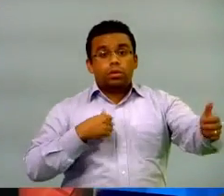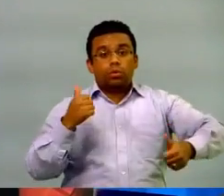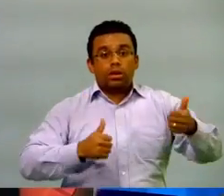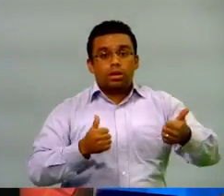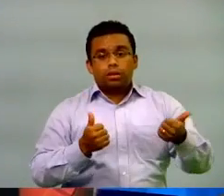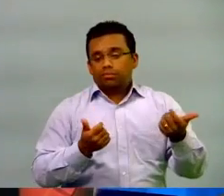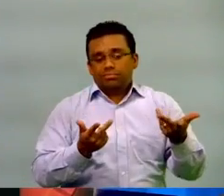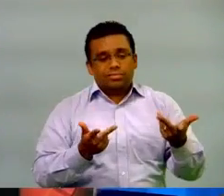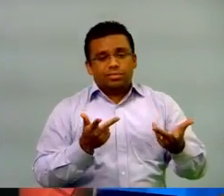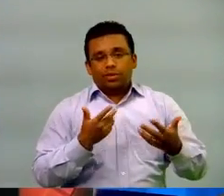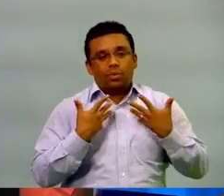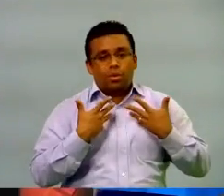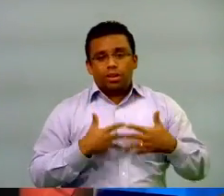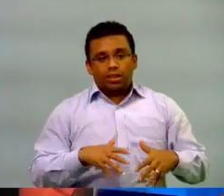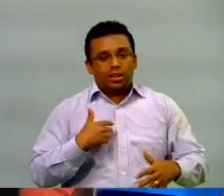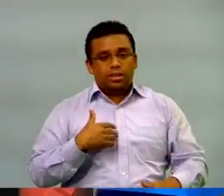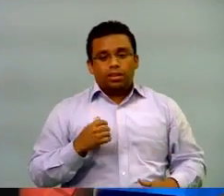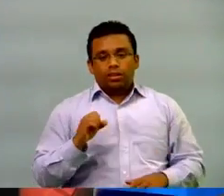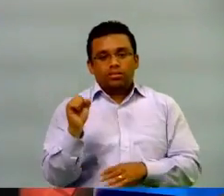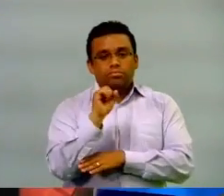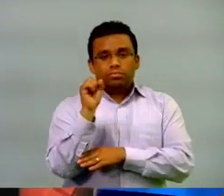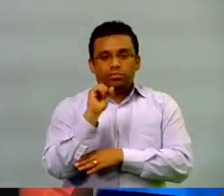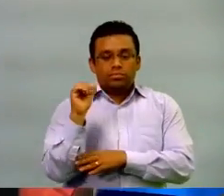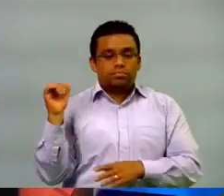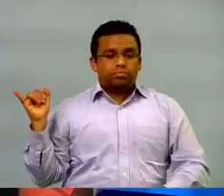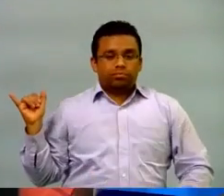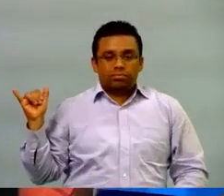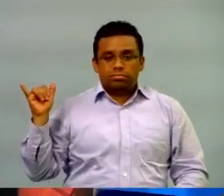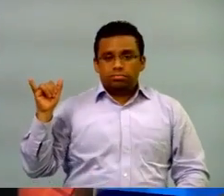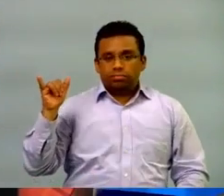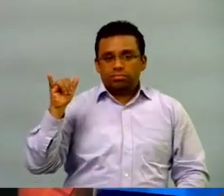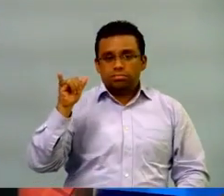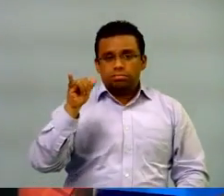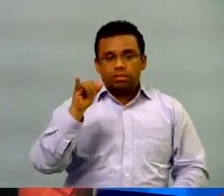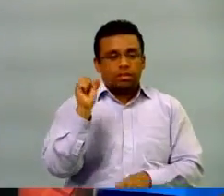multimodal, que partimos desde un avión, posteriormente un bus,